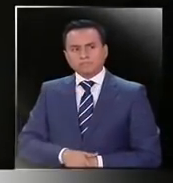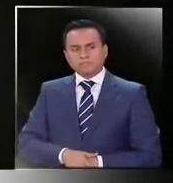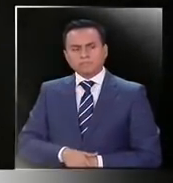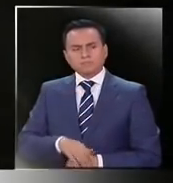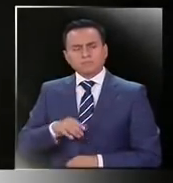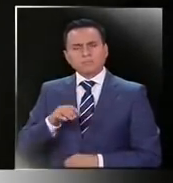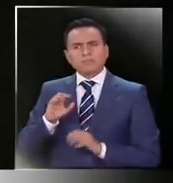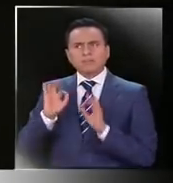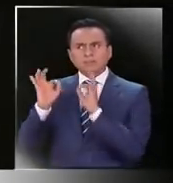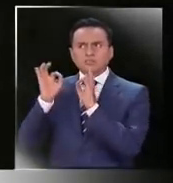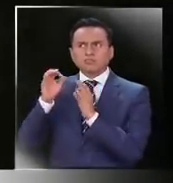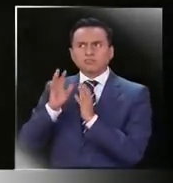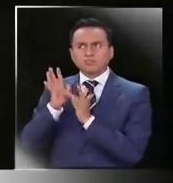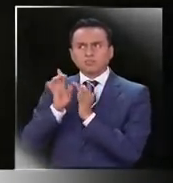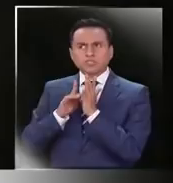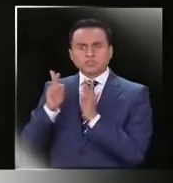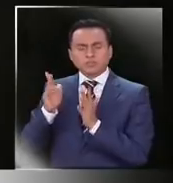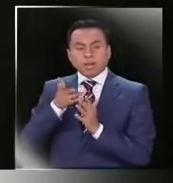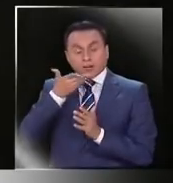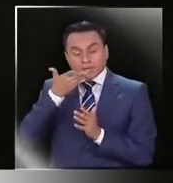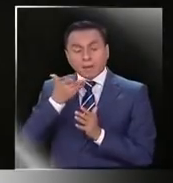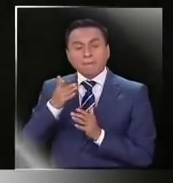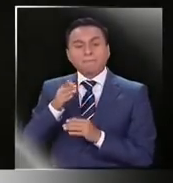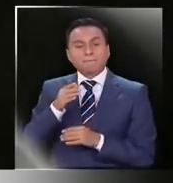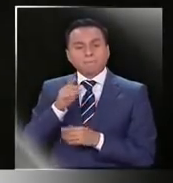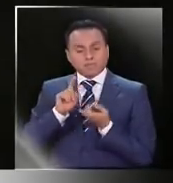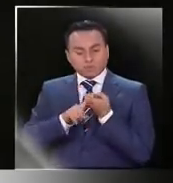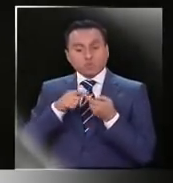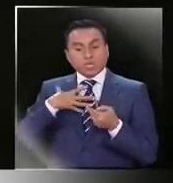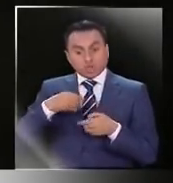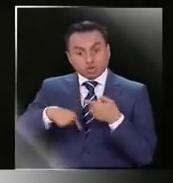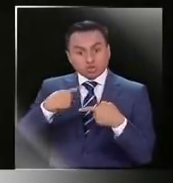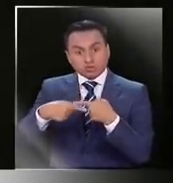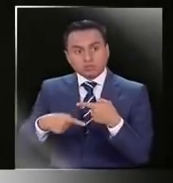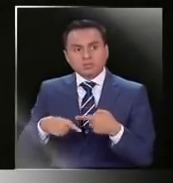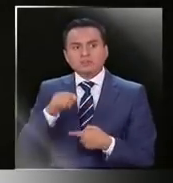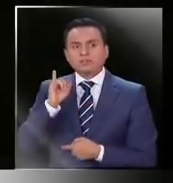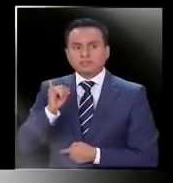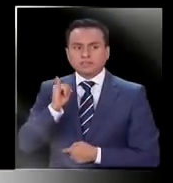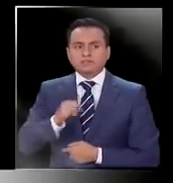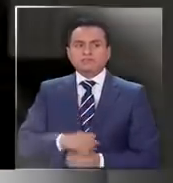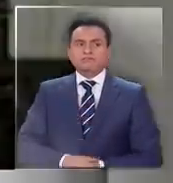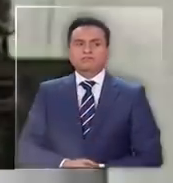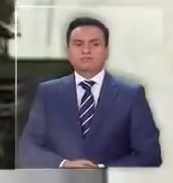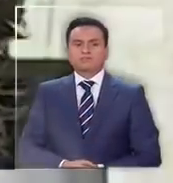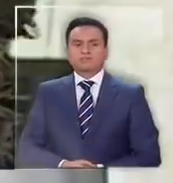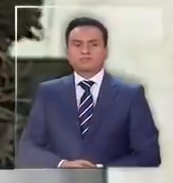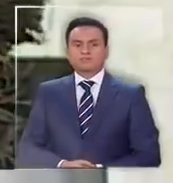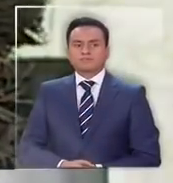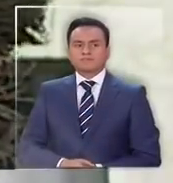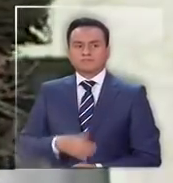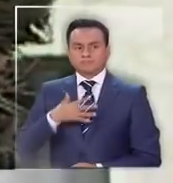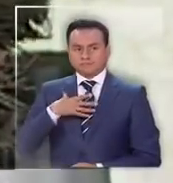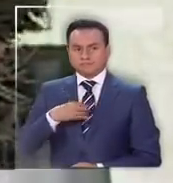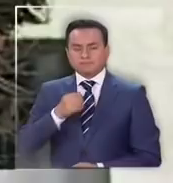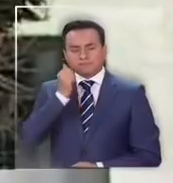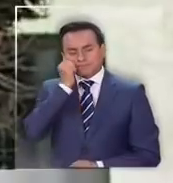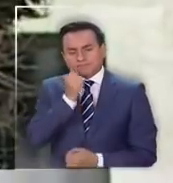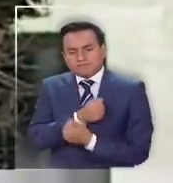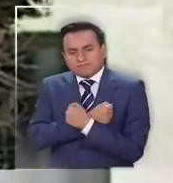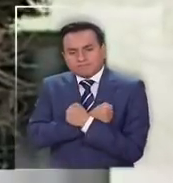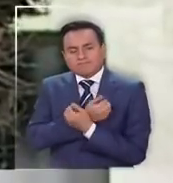nuestro Señor. Y comienza este matrimonio y tienes hijo. Así es. Mi hijo que adoro.